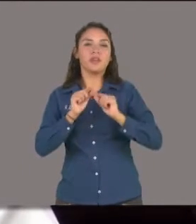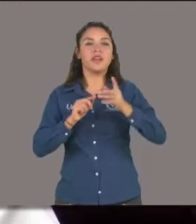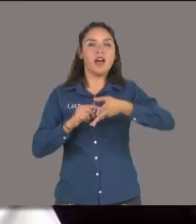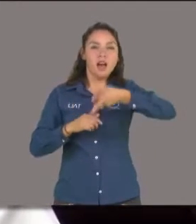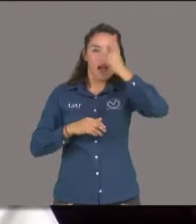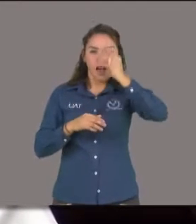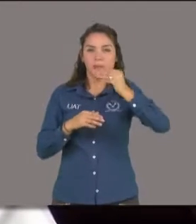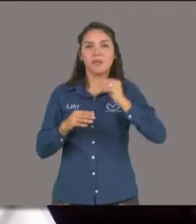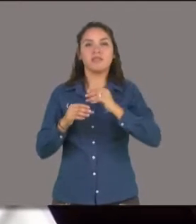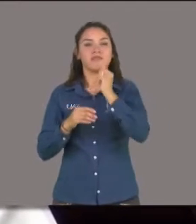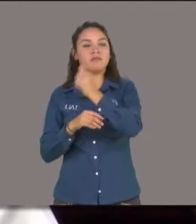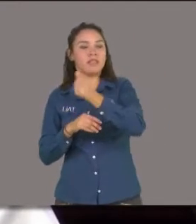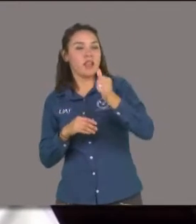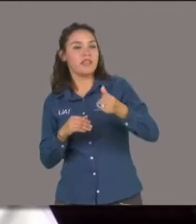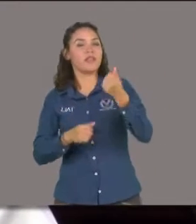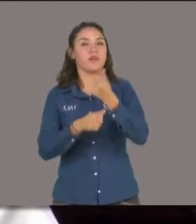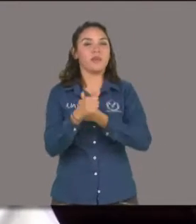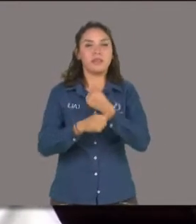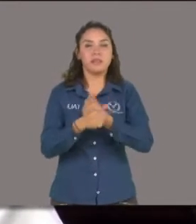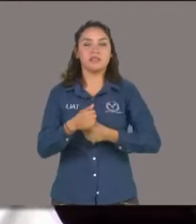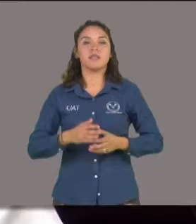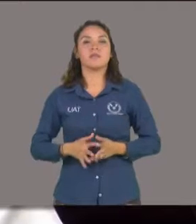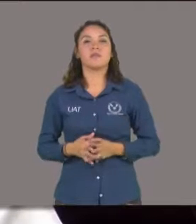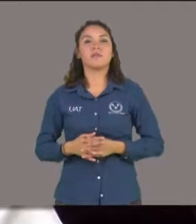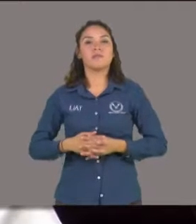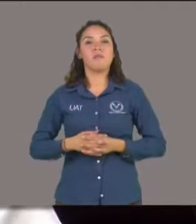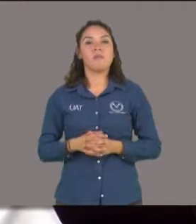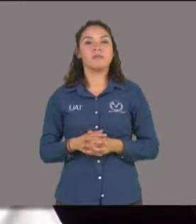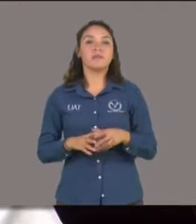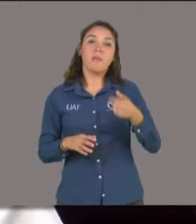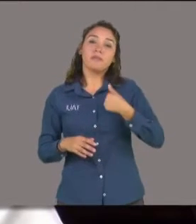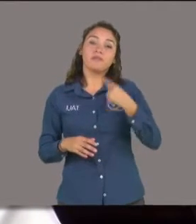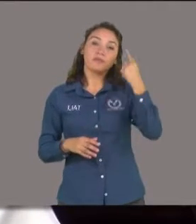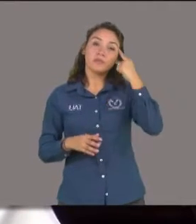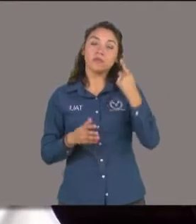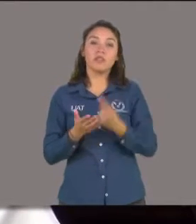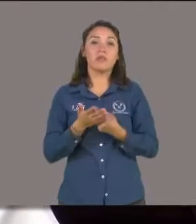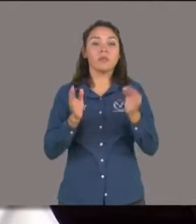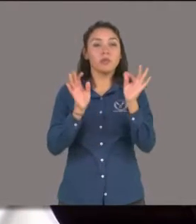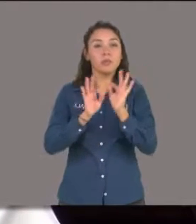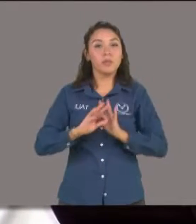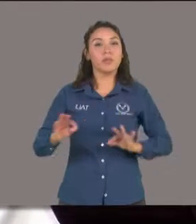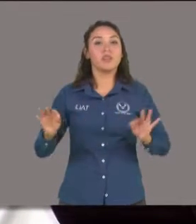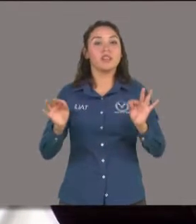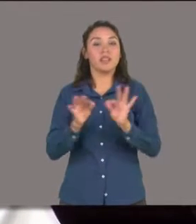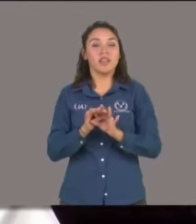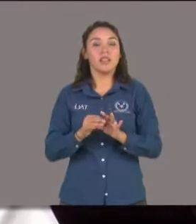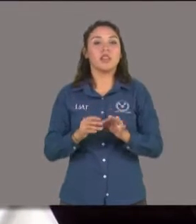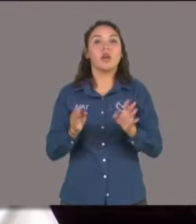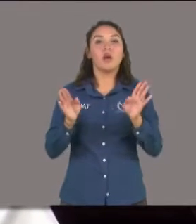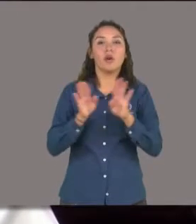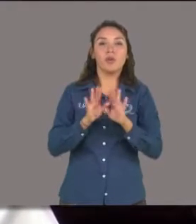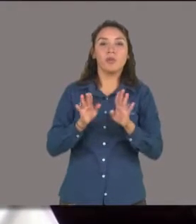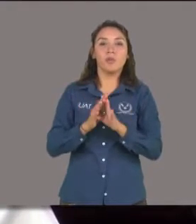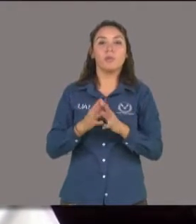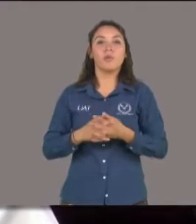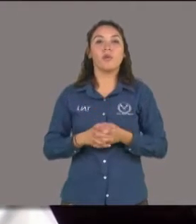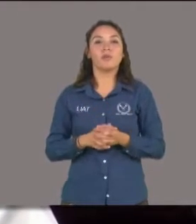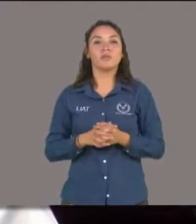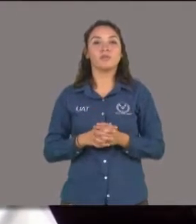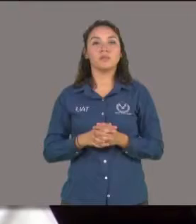muy particulares que hay en cada concurso. Yo creo que lo importante es que nos mantenemos en la elite de